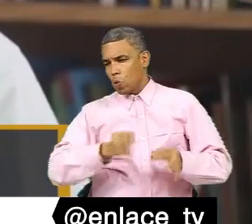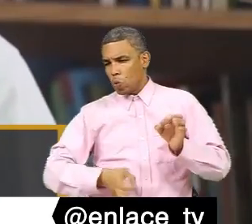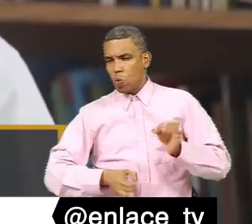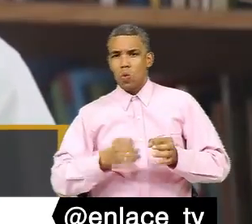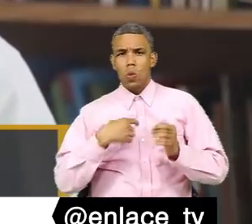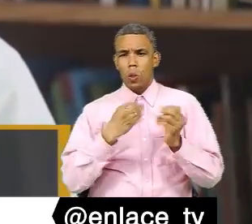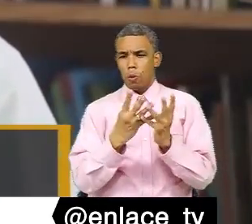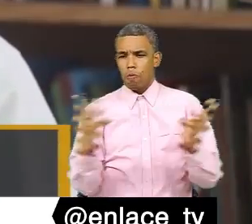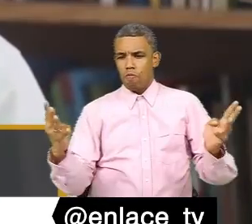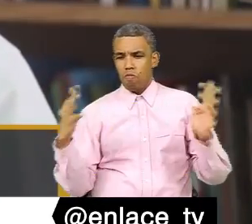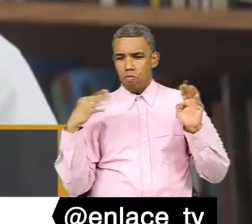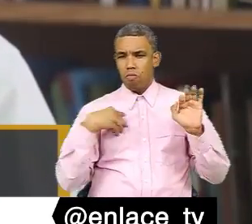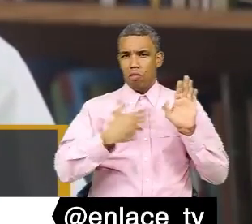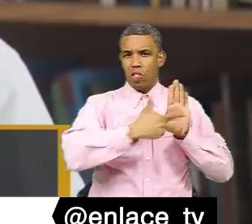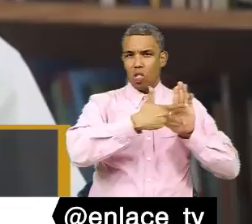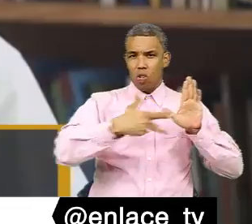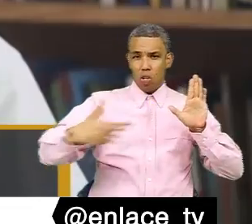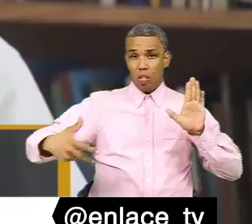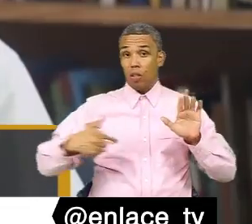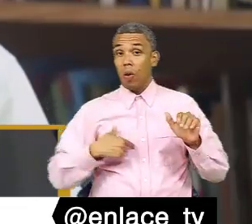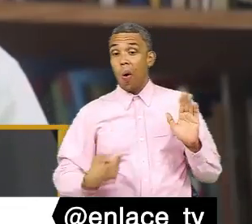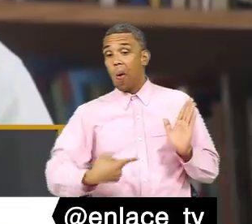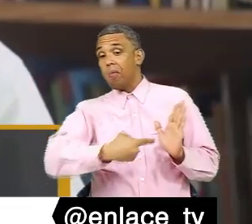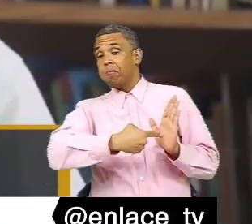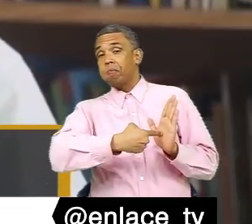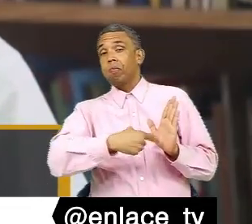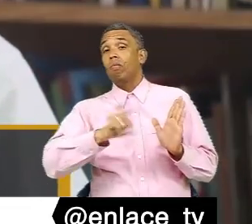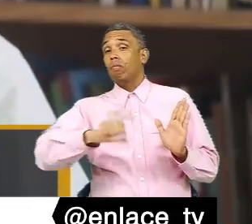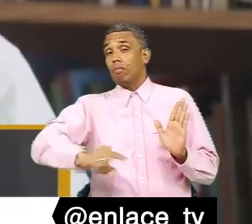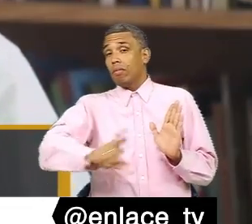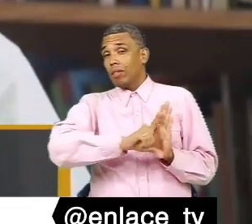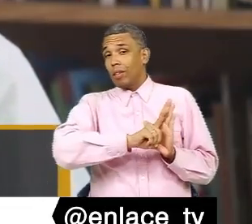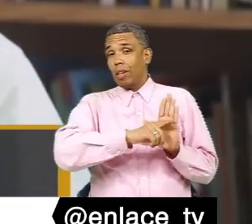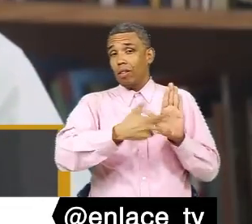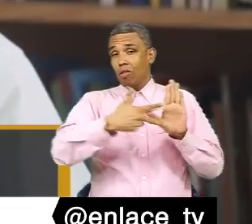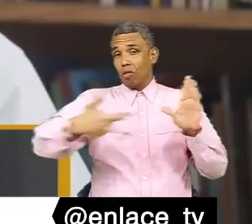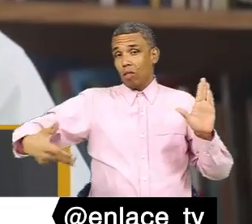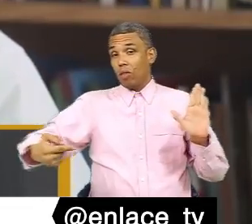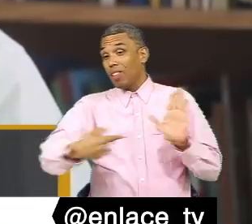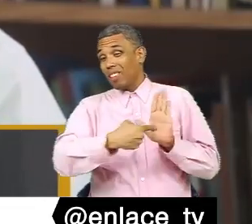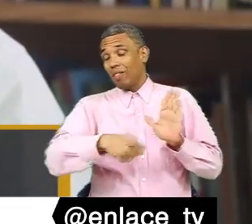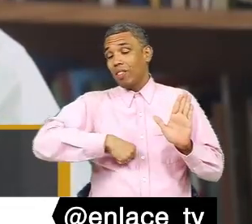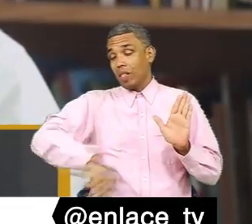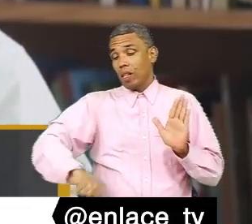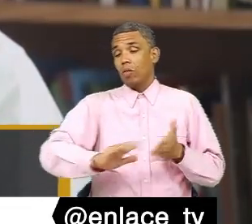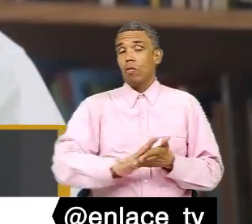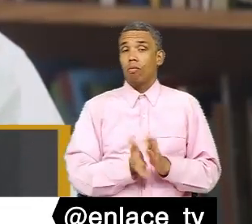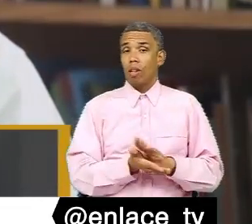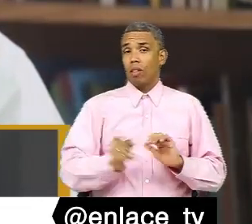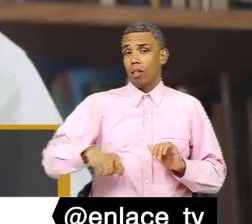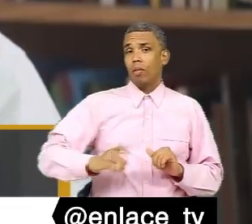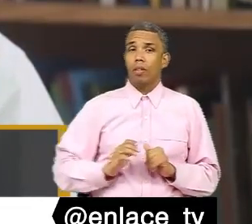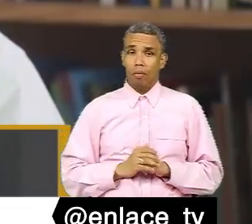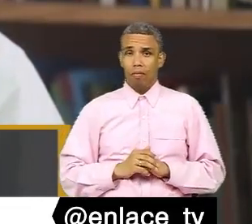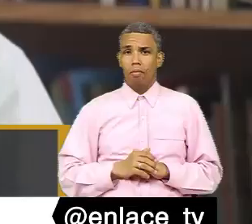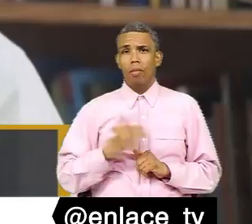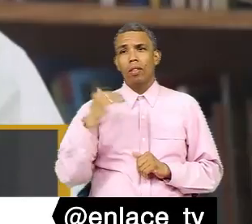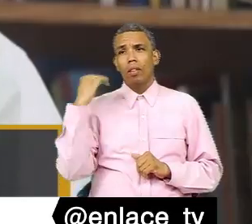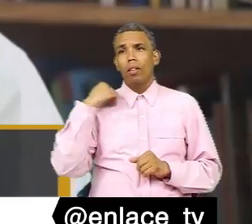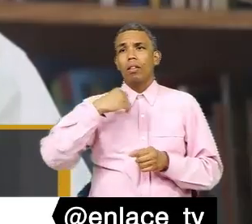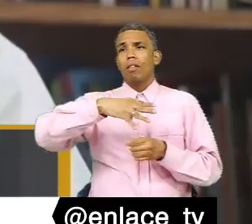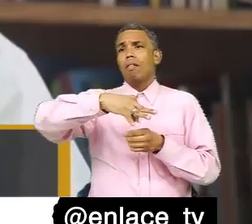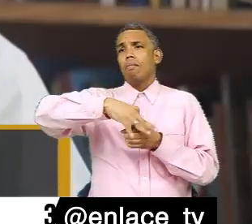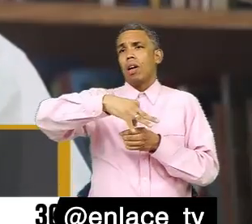que además consigna en reciente sentencia que la consulta plebiscitaria no